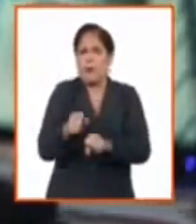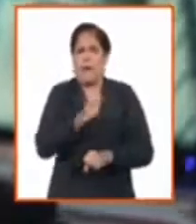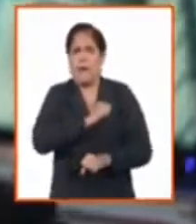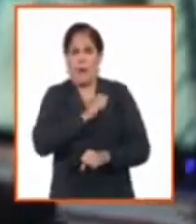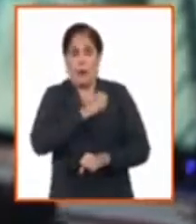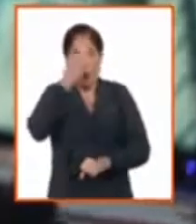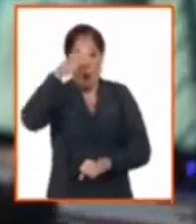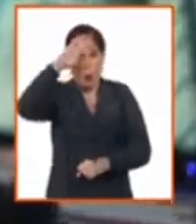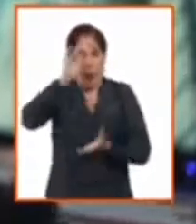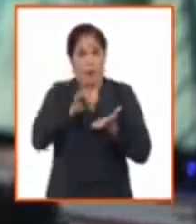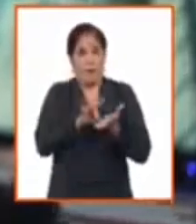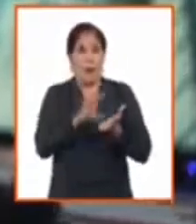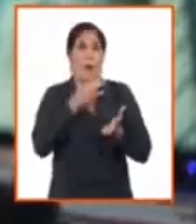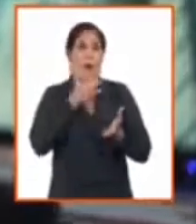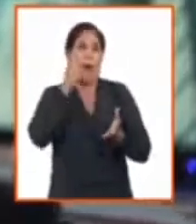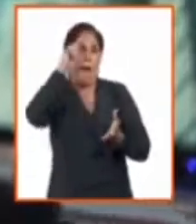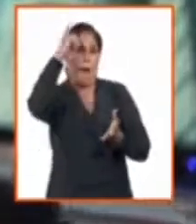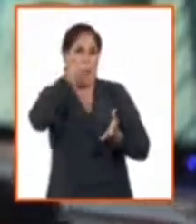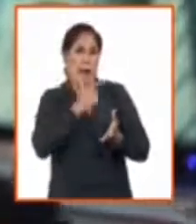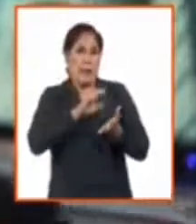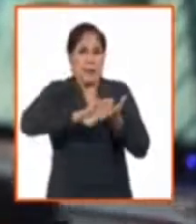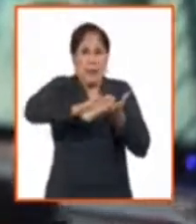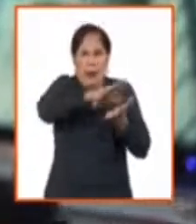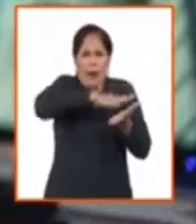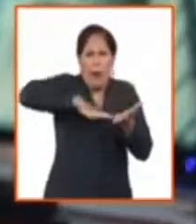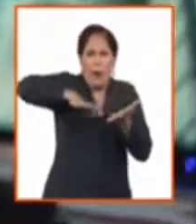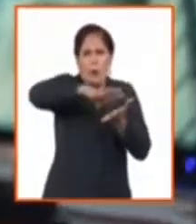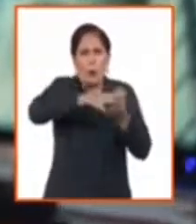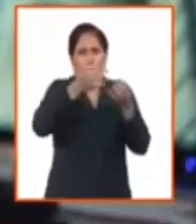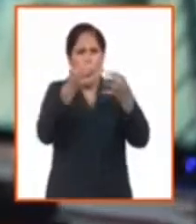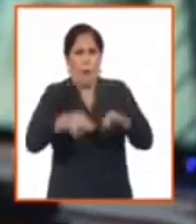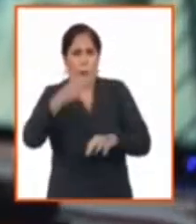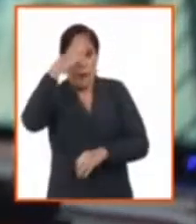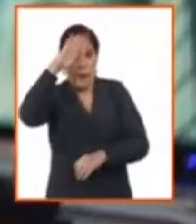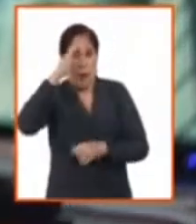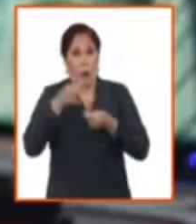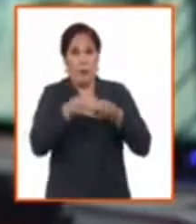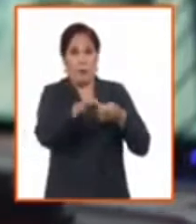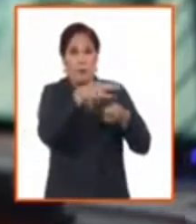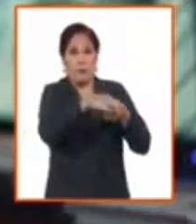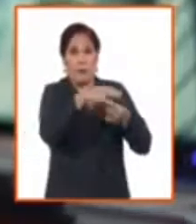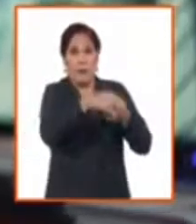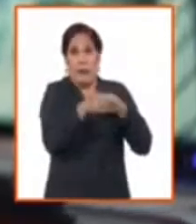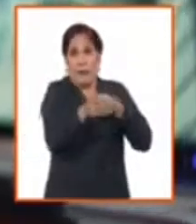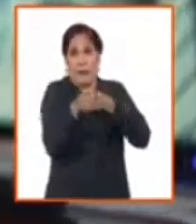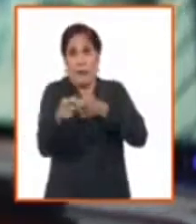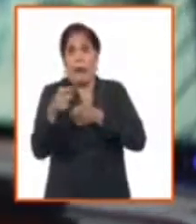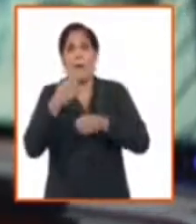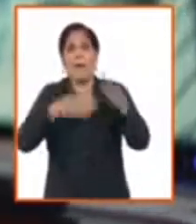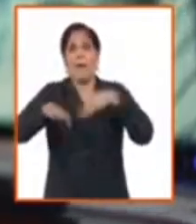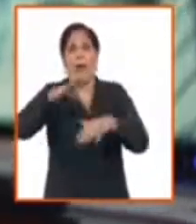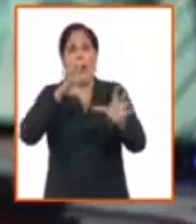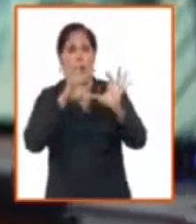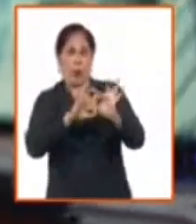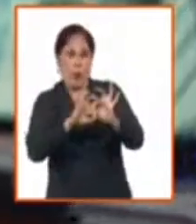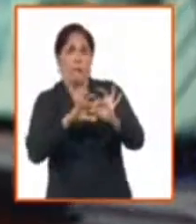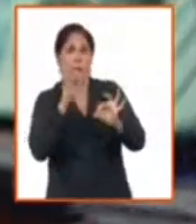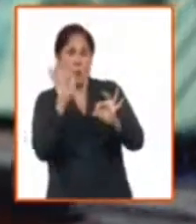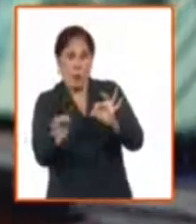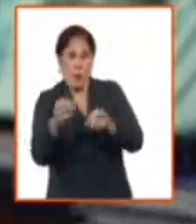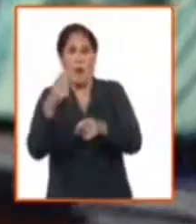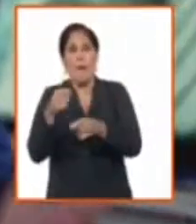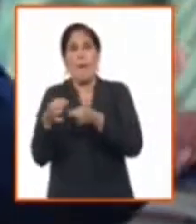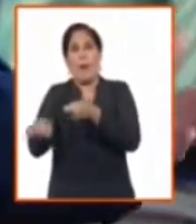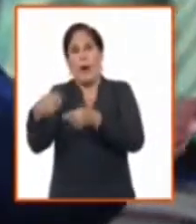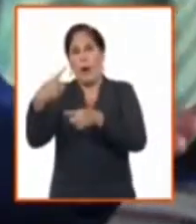cual expulsaron del oea la separaron de su entorno natural financiaron invasiones y aun financian agresiones diversas contra la